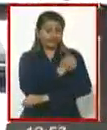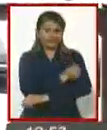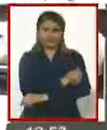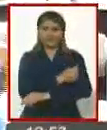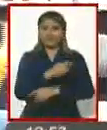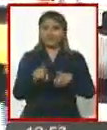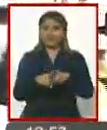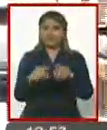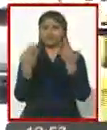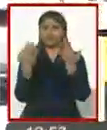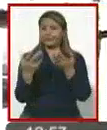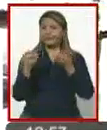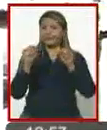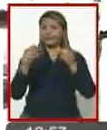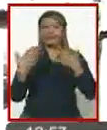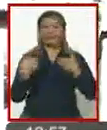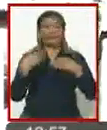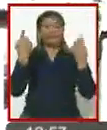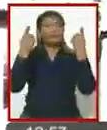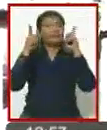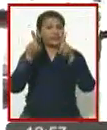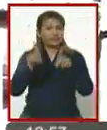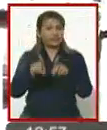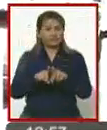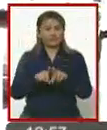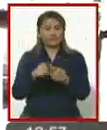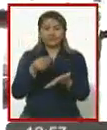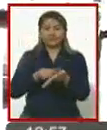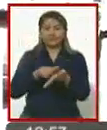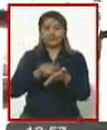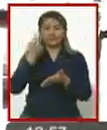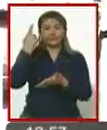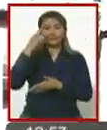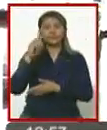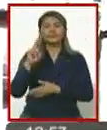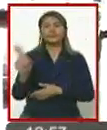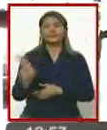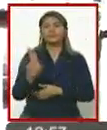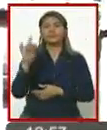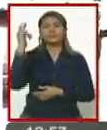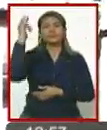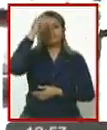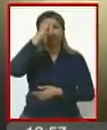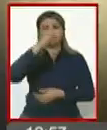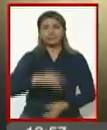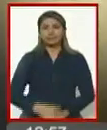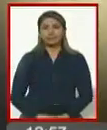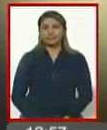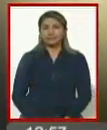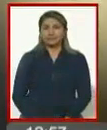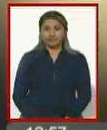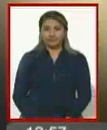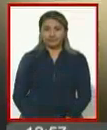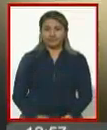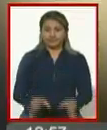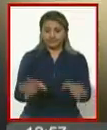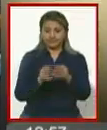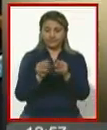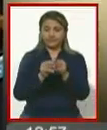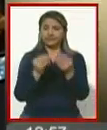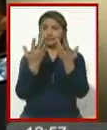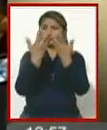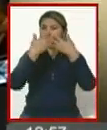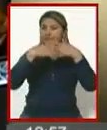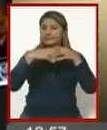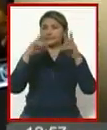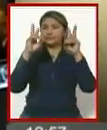los mismos que esperan que se pueda llegar a un acuerdo con el presupuesto para la Universidad Pública del Alto. En esta reunión se debe